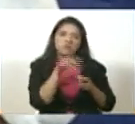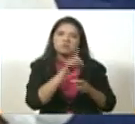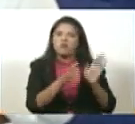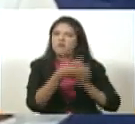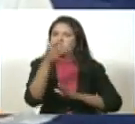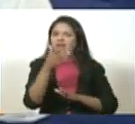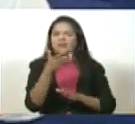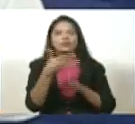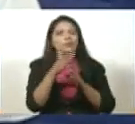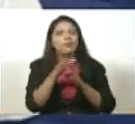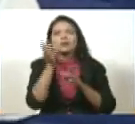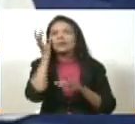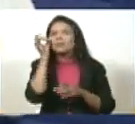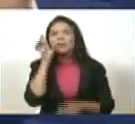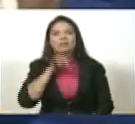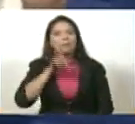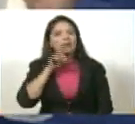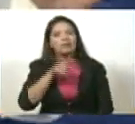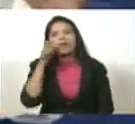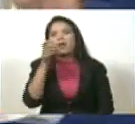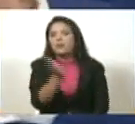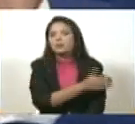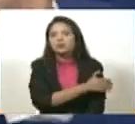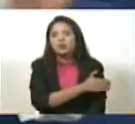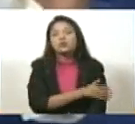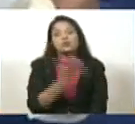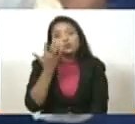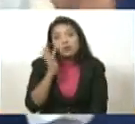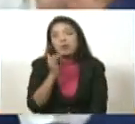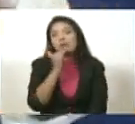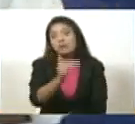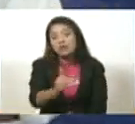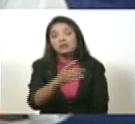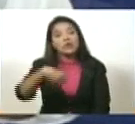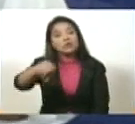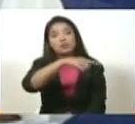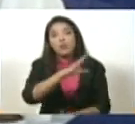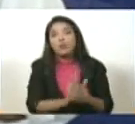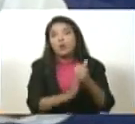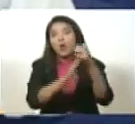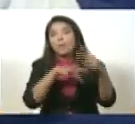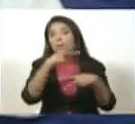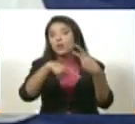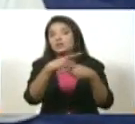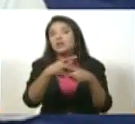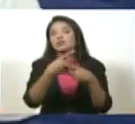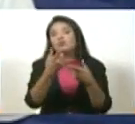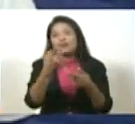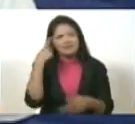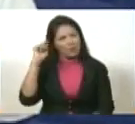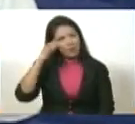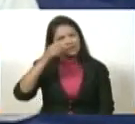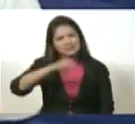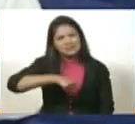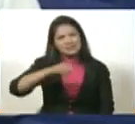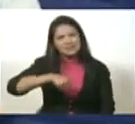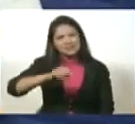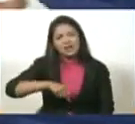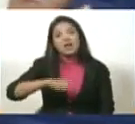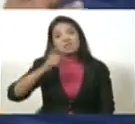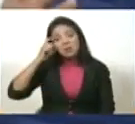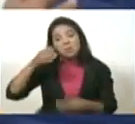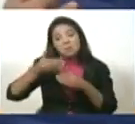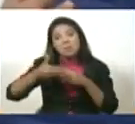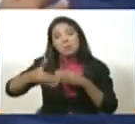Independientemente de las mentiras que diga la oposición, creo que el silencio de sus dirigentes durante ese proceso, durante los días posteriores,